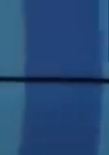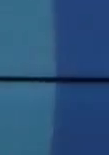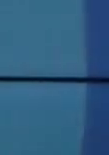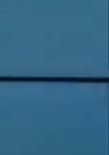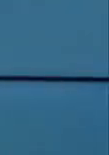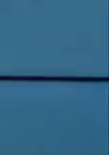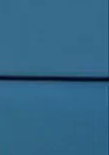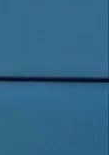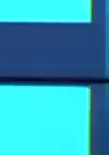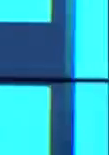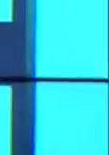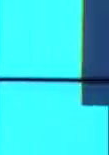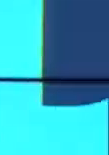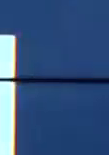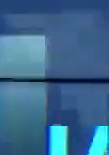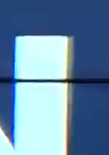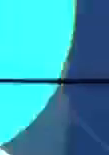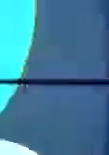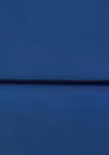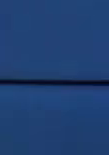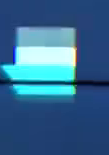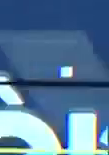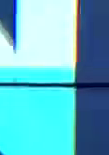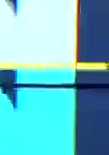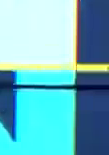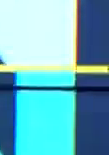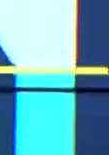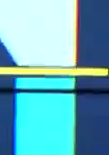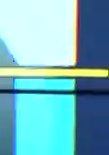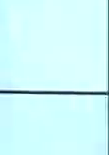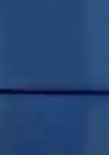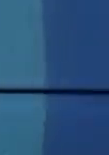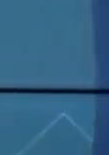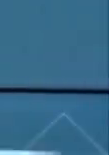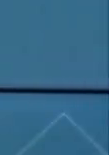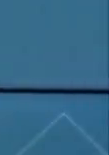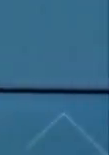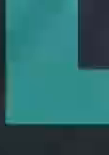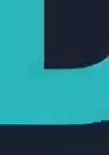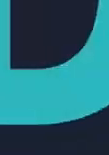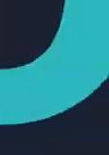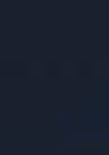nuestro director, exactamente. Y usted continúa aquí en La Red con Hola Chile. Que esté muy bien.